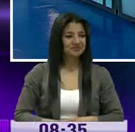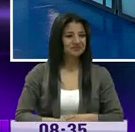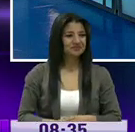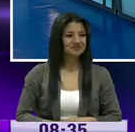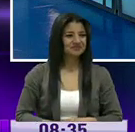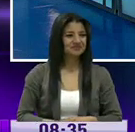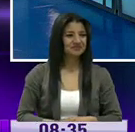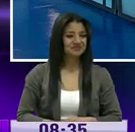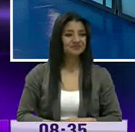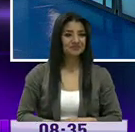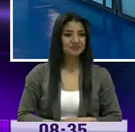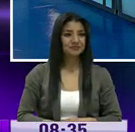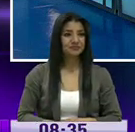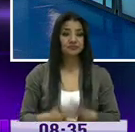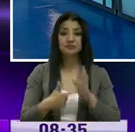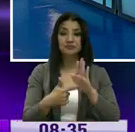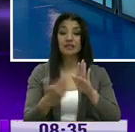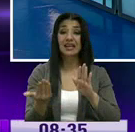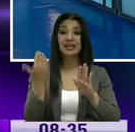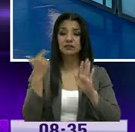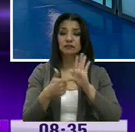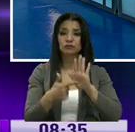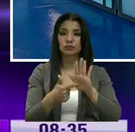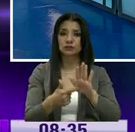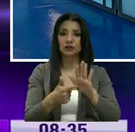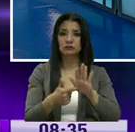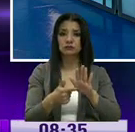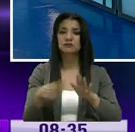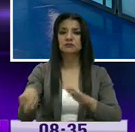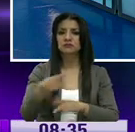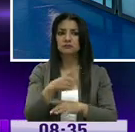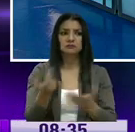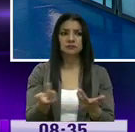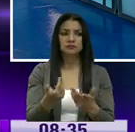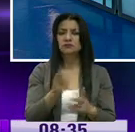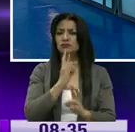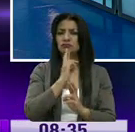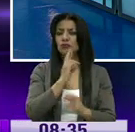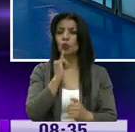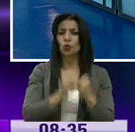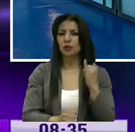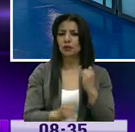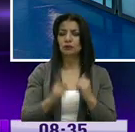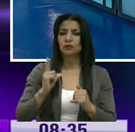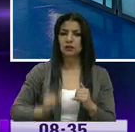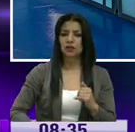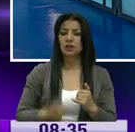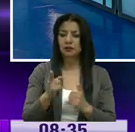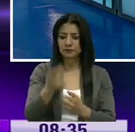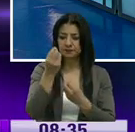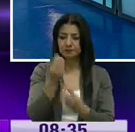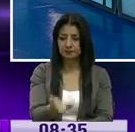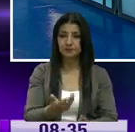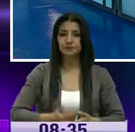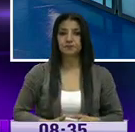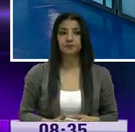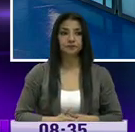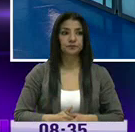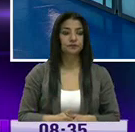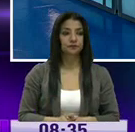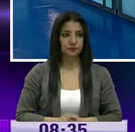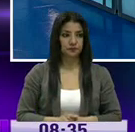es, ya habíamos sacado algunas notas acerca de esto, así que queremos saber cuáles son las últimas novedades. Los detalles tienes tú, Sofi. Adelante,